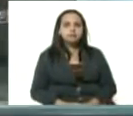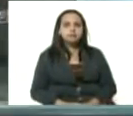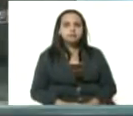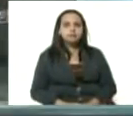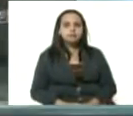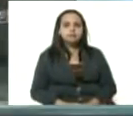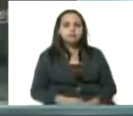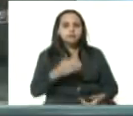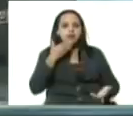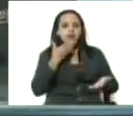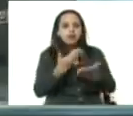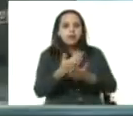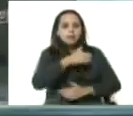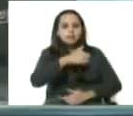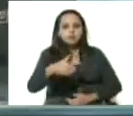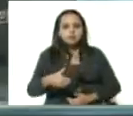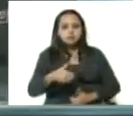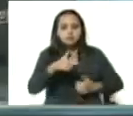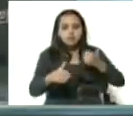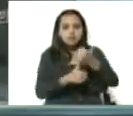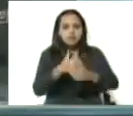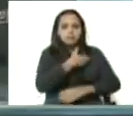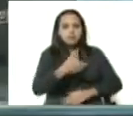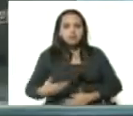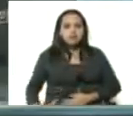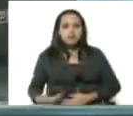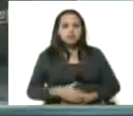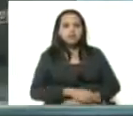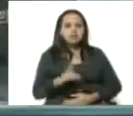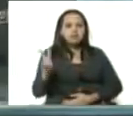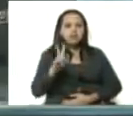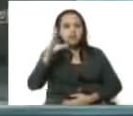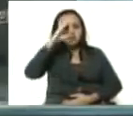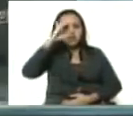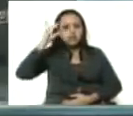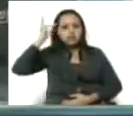Bueno, agradecemos a la vicepresidenta ejecutiva de la República, Delcy Rodríguez.